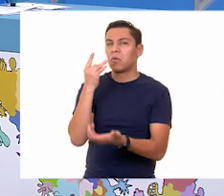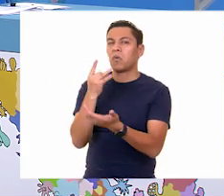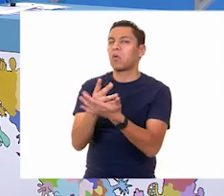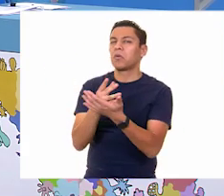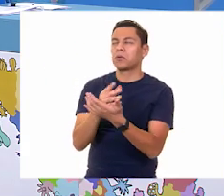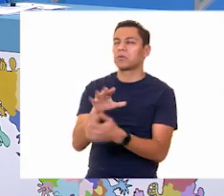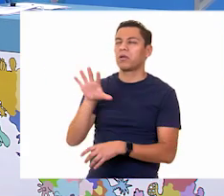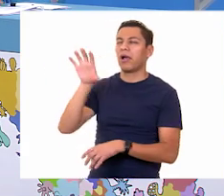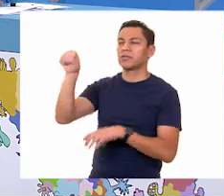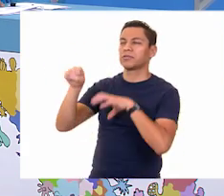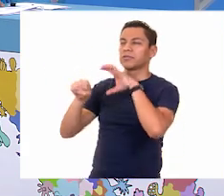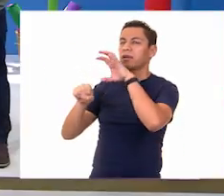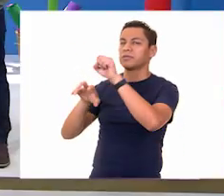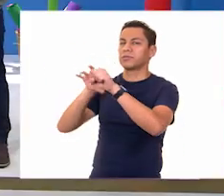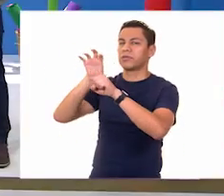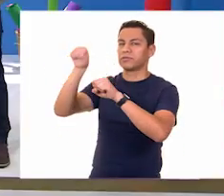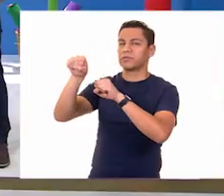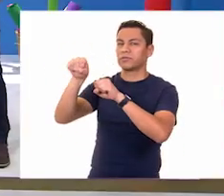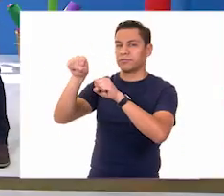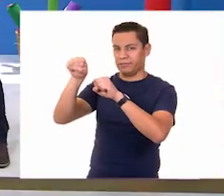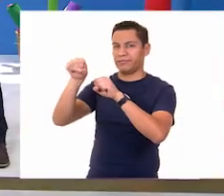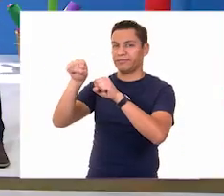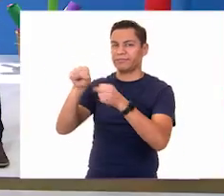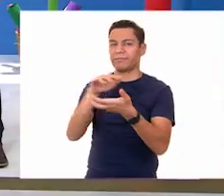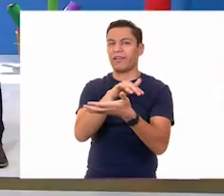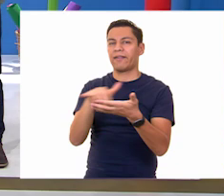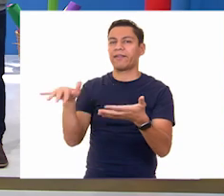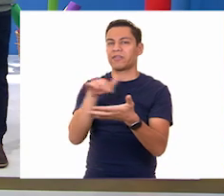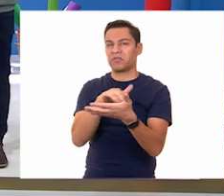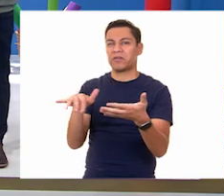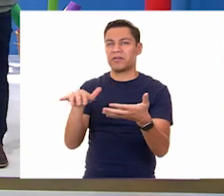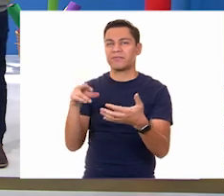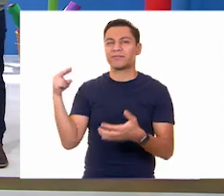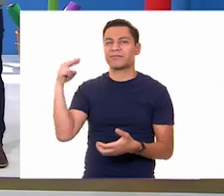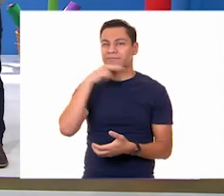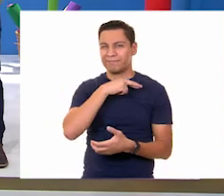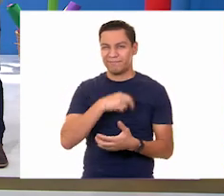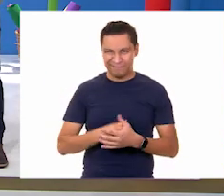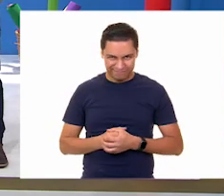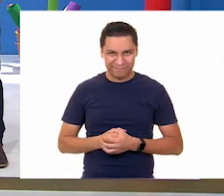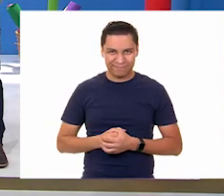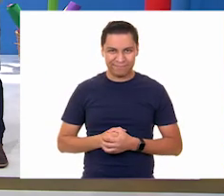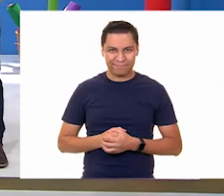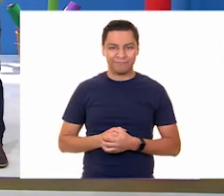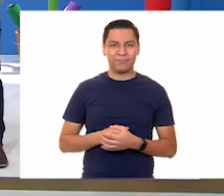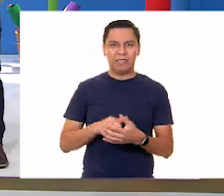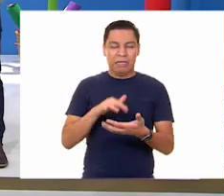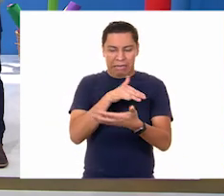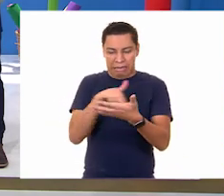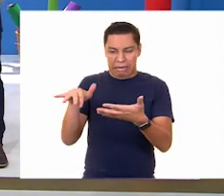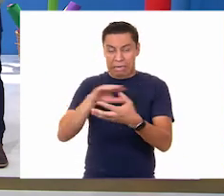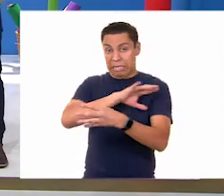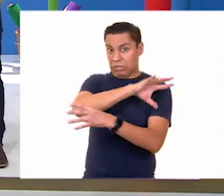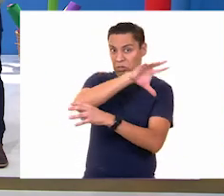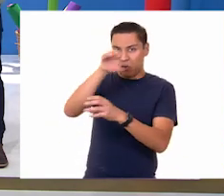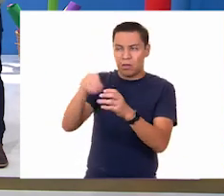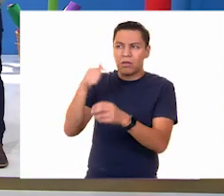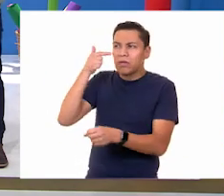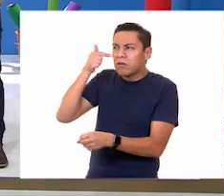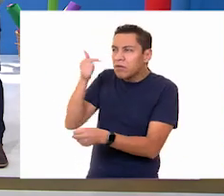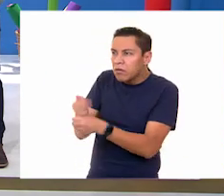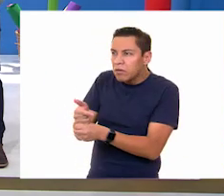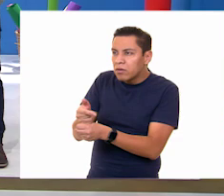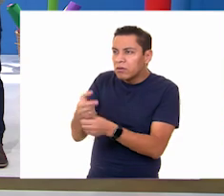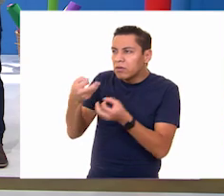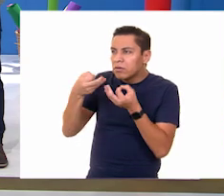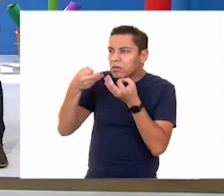lo que viene escrito. Ya entendí. Bueno, como no tenemos que leer todo, sino identificar de manera general lo que